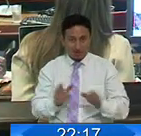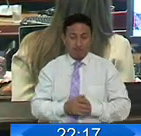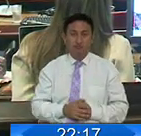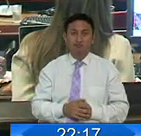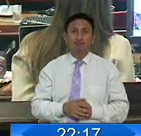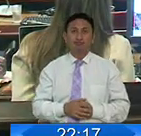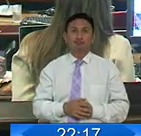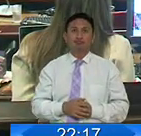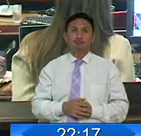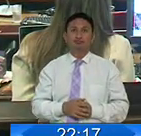carolina bastante